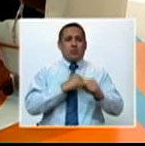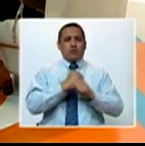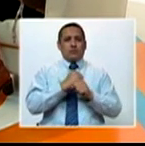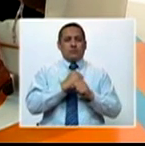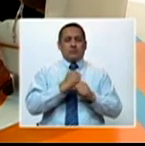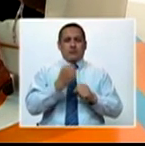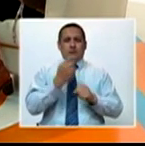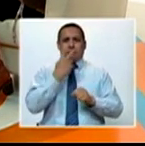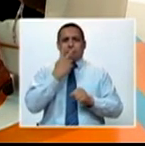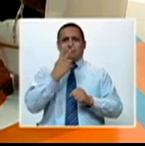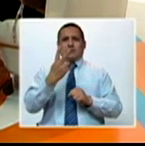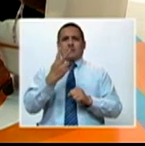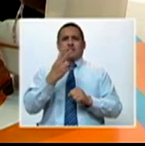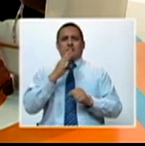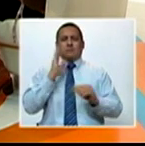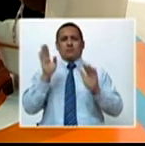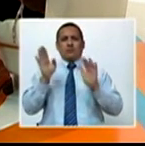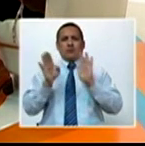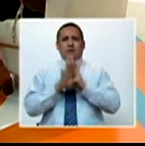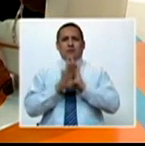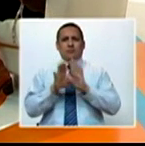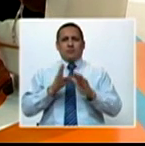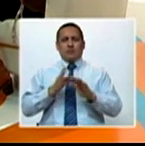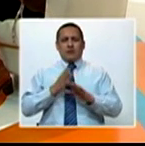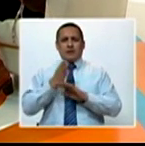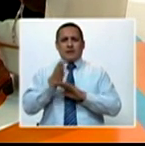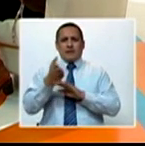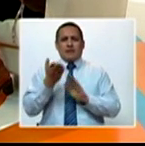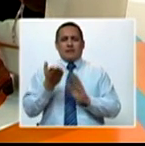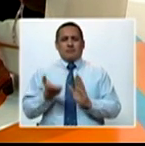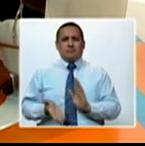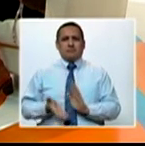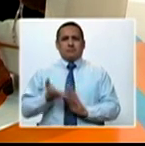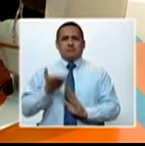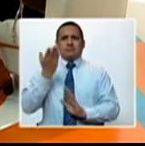5 años, y al final pues y le